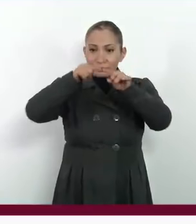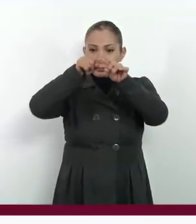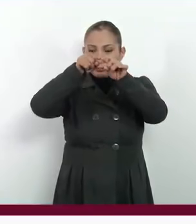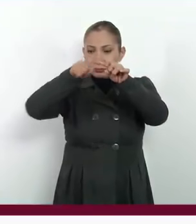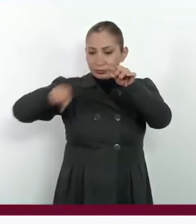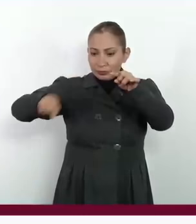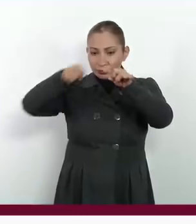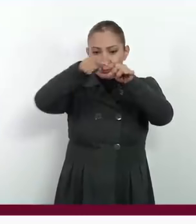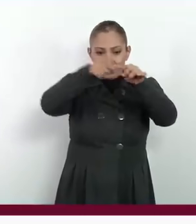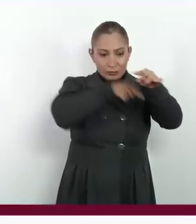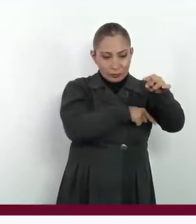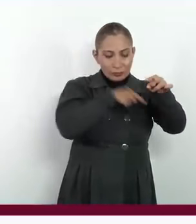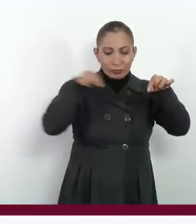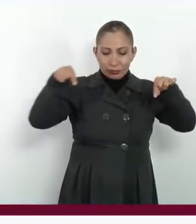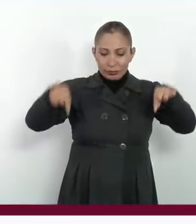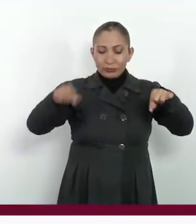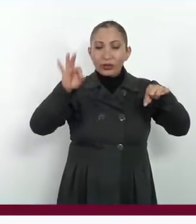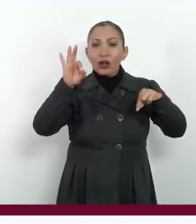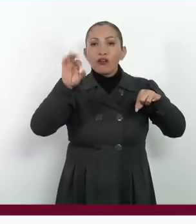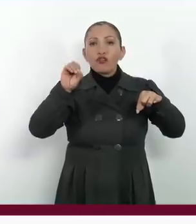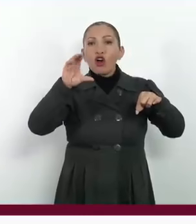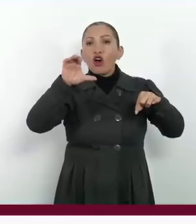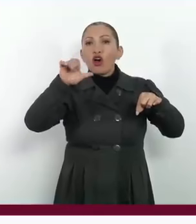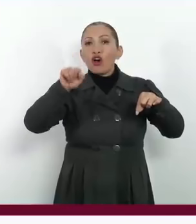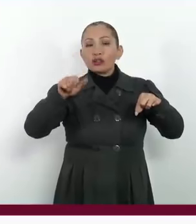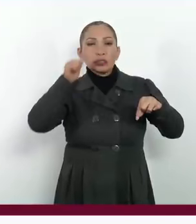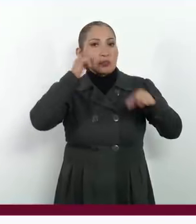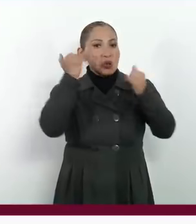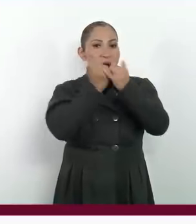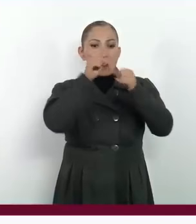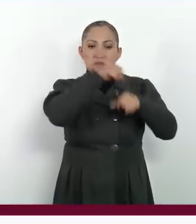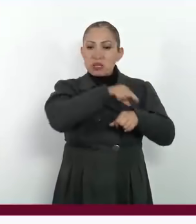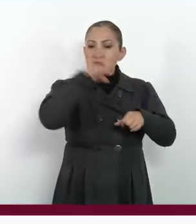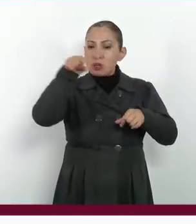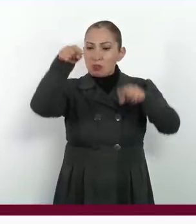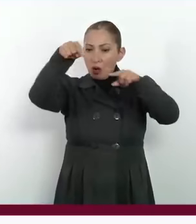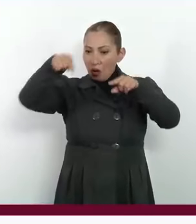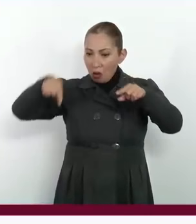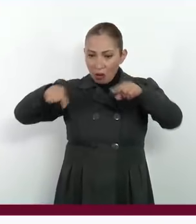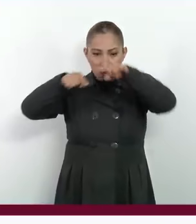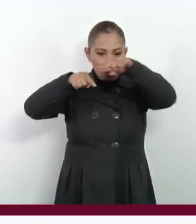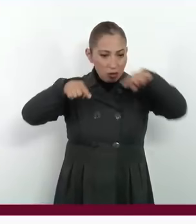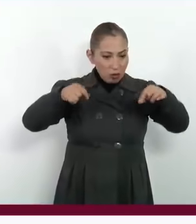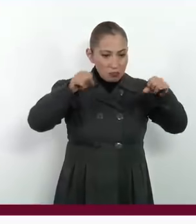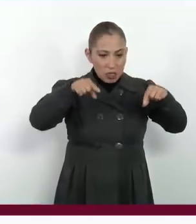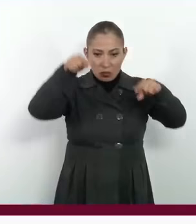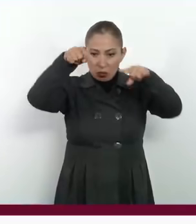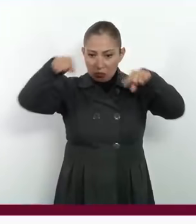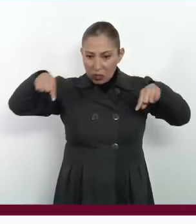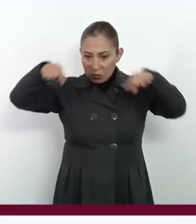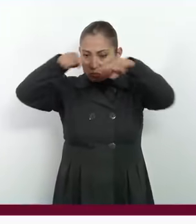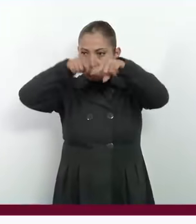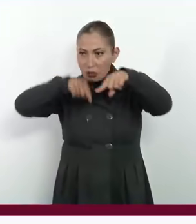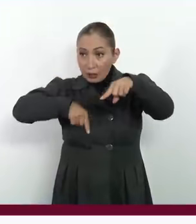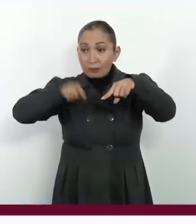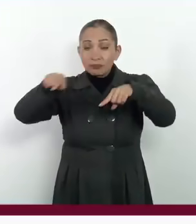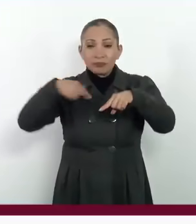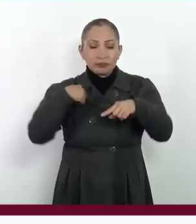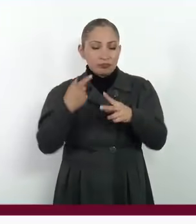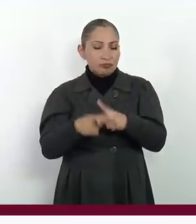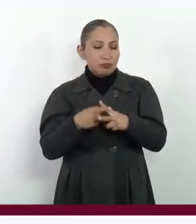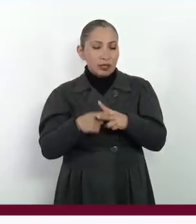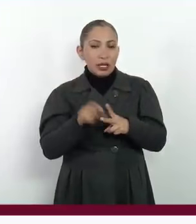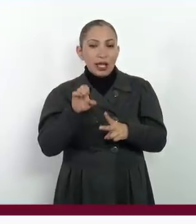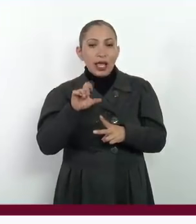las distancias a dos puntos fijos llamados focos es siempre la misma, es decir, que es constante. Por lo tanto, la